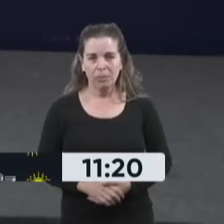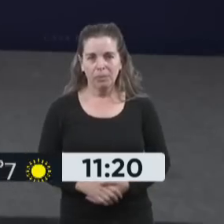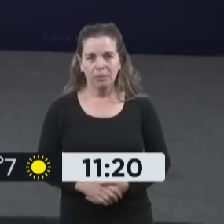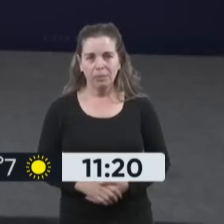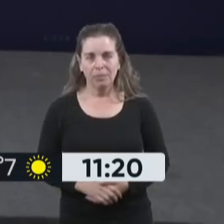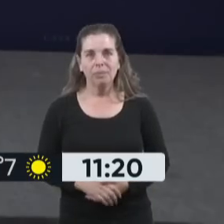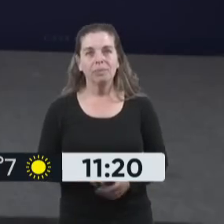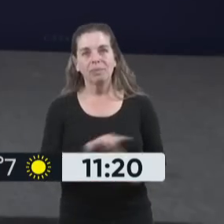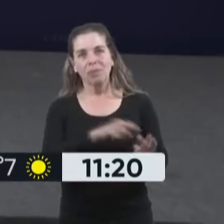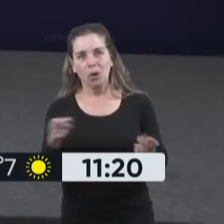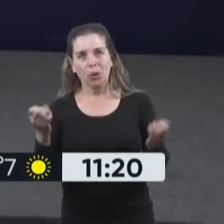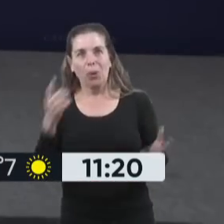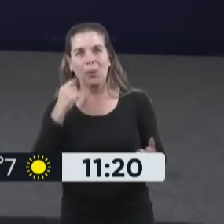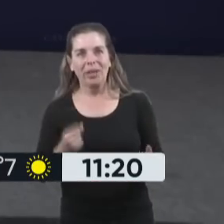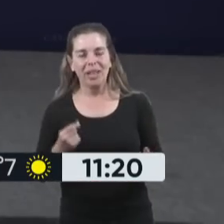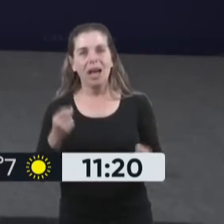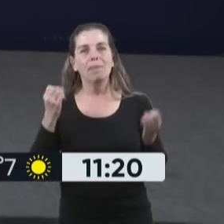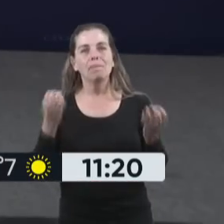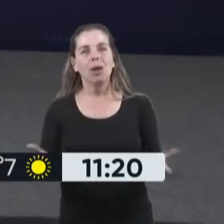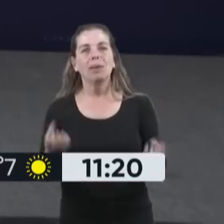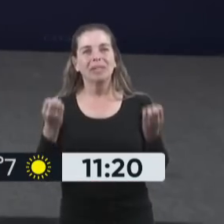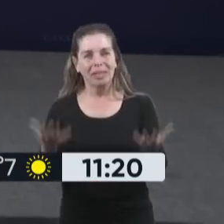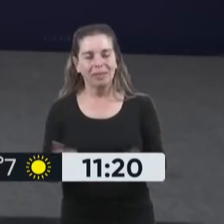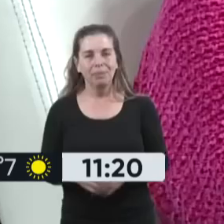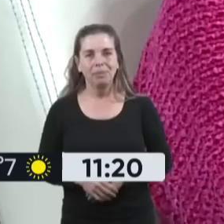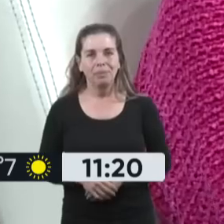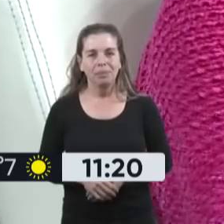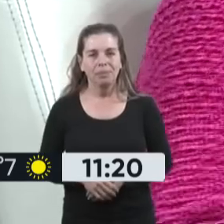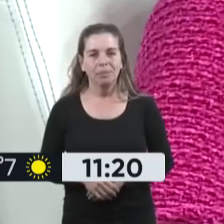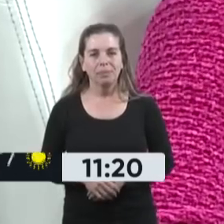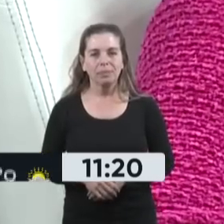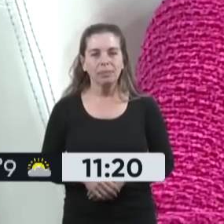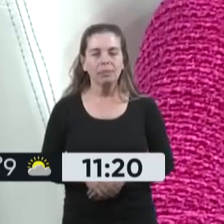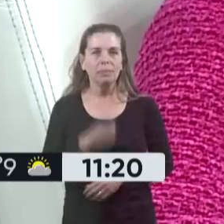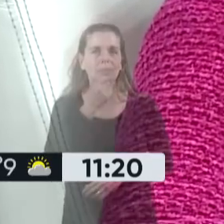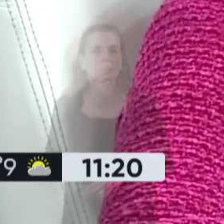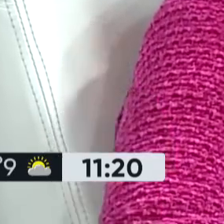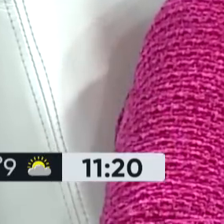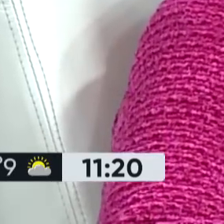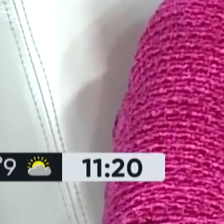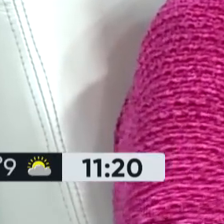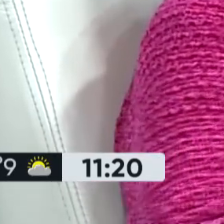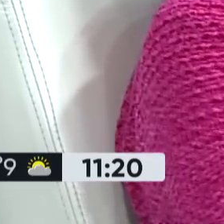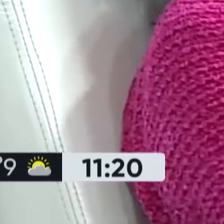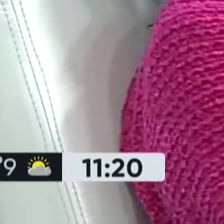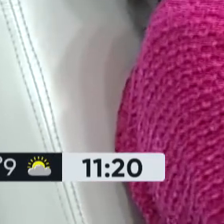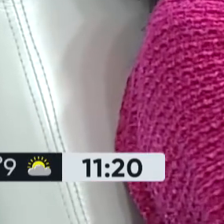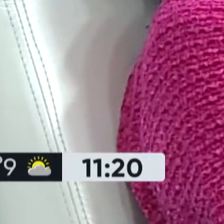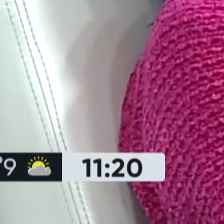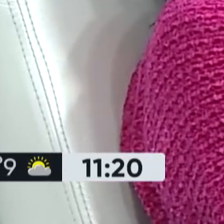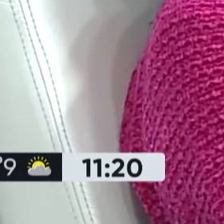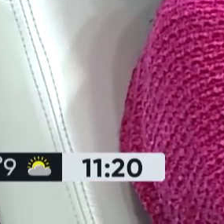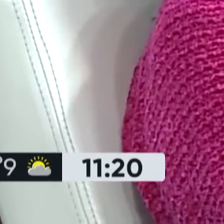Manuel, ¿qué tal? Buen día. Pablo Lapuente, Pablo, ¿cómo andás? para Letra P. Quien sí es víctima de violencia de género